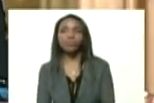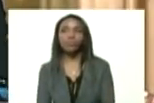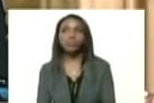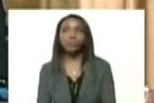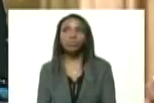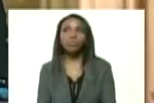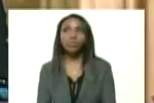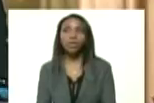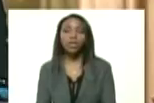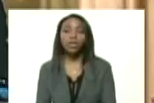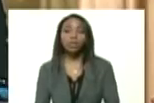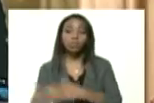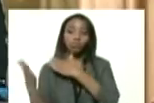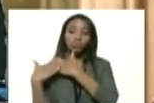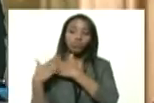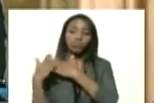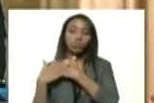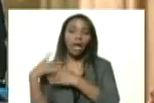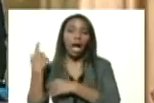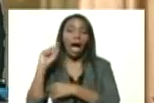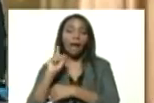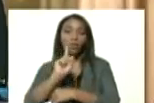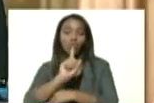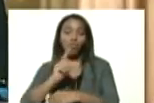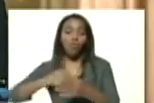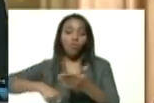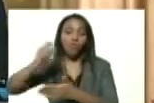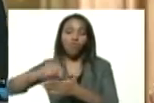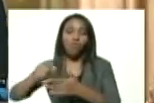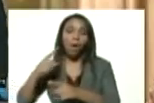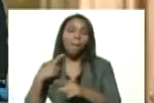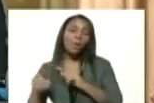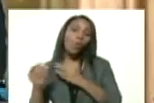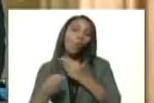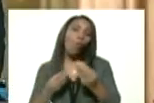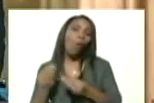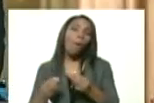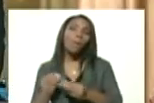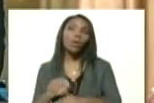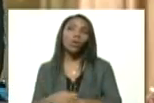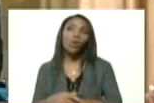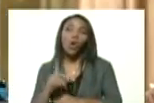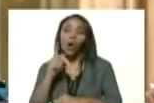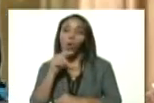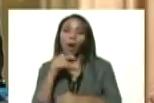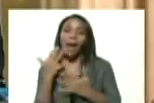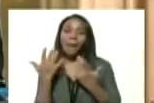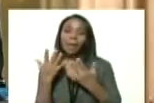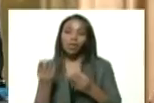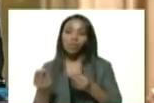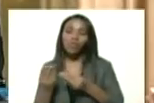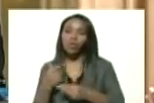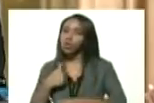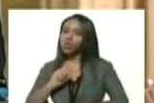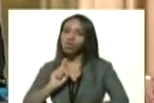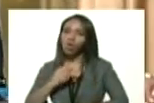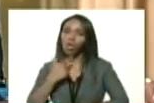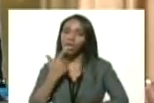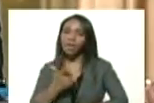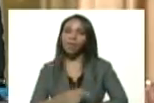nos habían informado de la existencia del contrato pero cómo no lo teníamos en la mano no lo dijimos